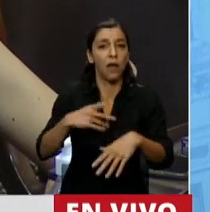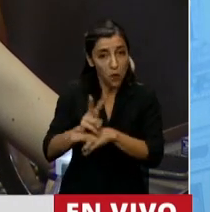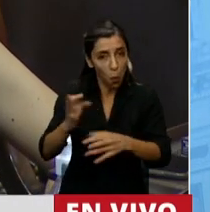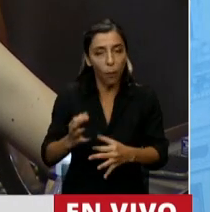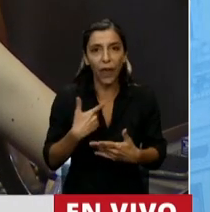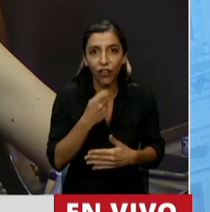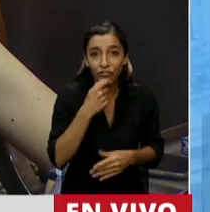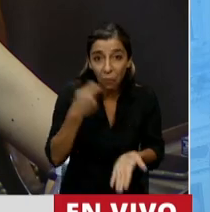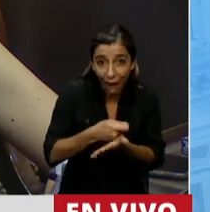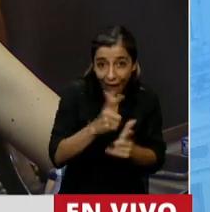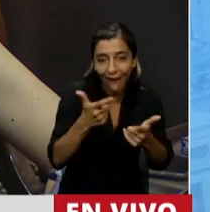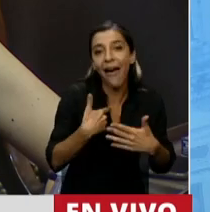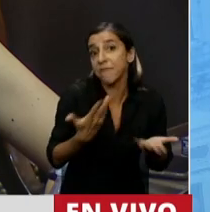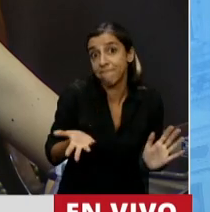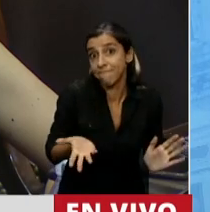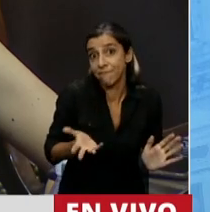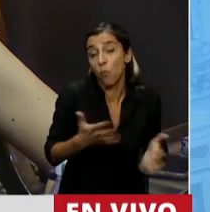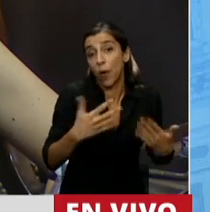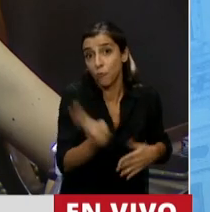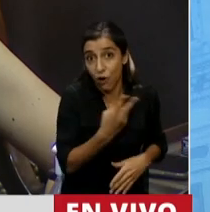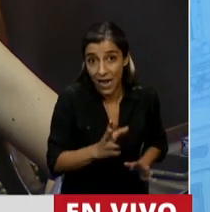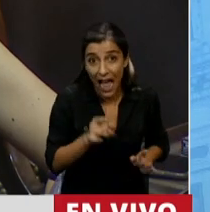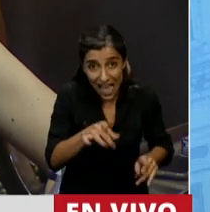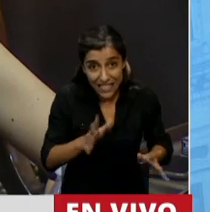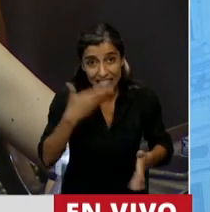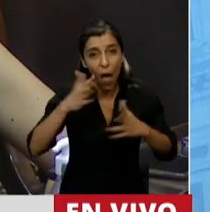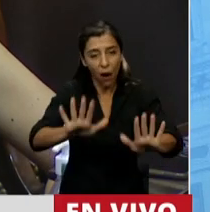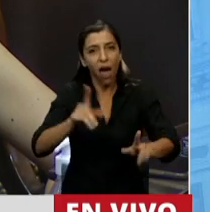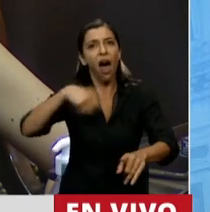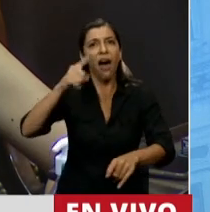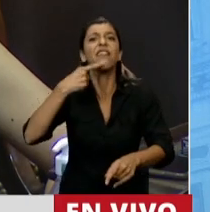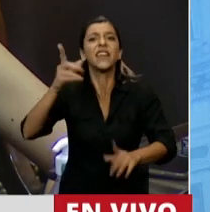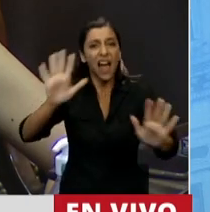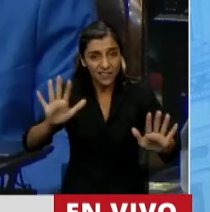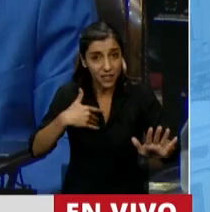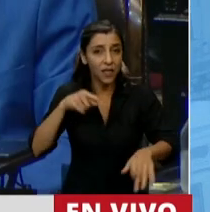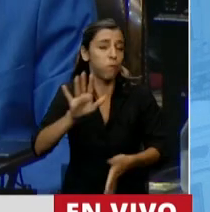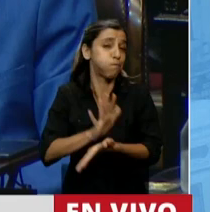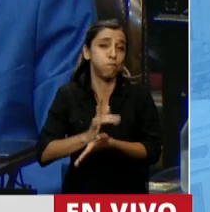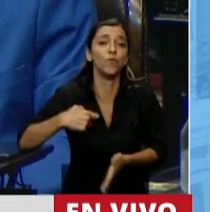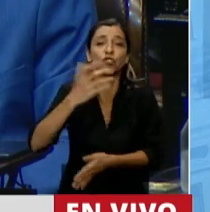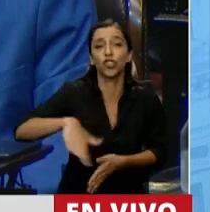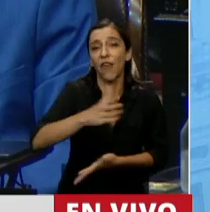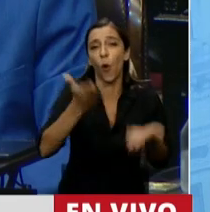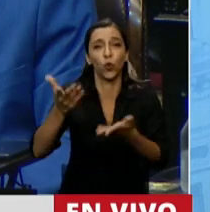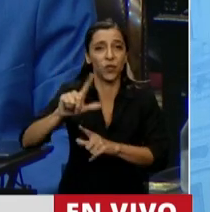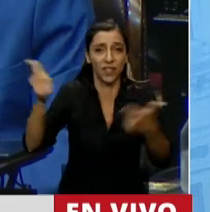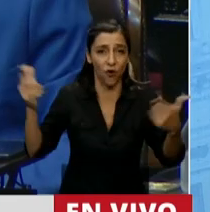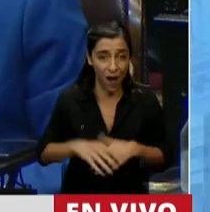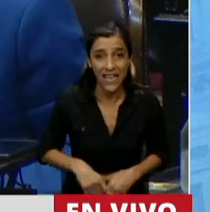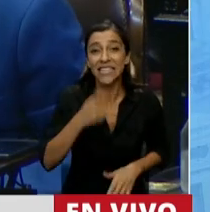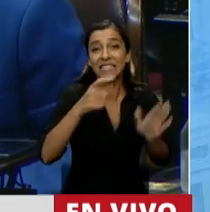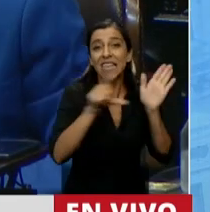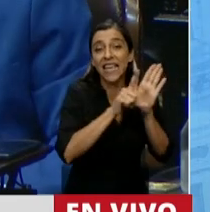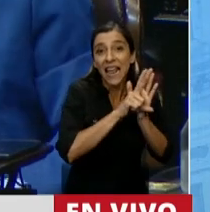intento, presidente. Y entonces está claro hoy más que nunca que si no hay justicia social, si no hay aborto legal, no hay justicia